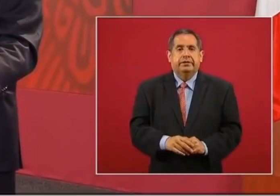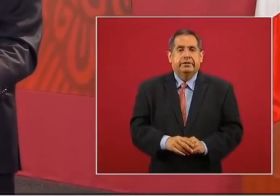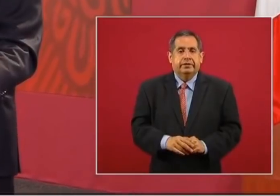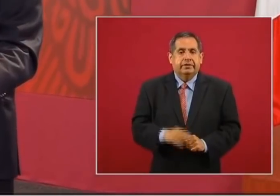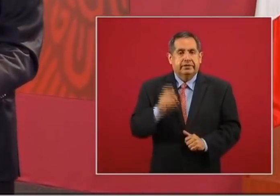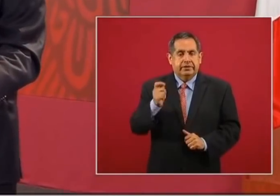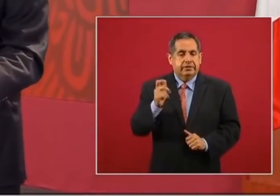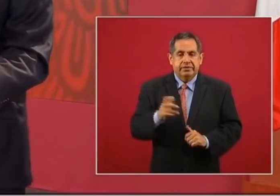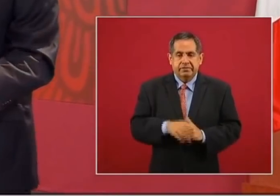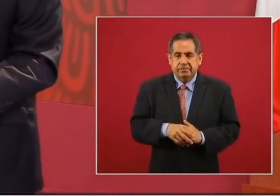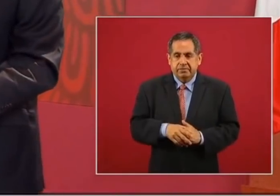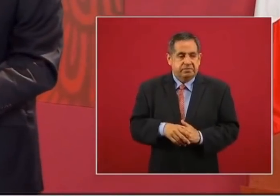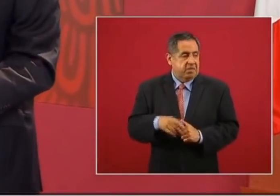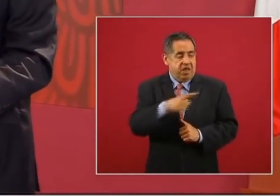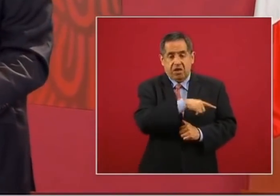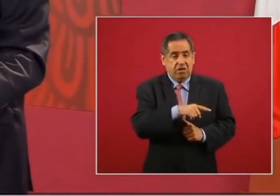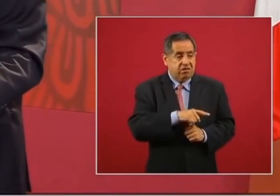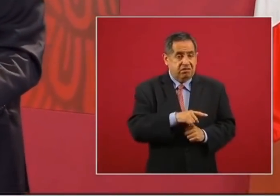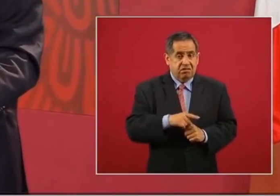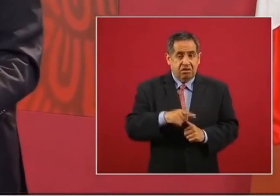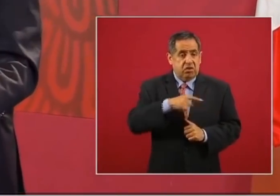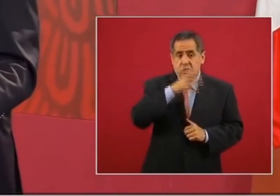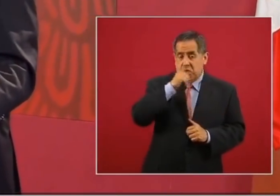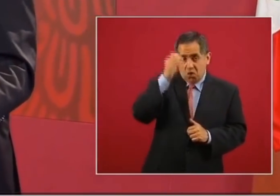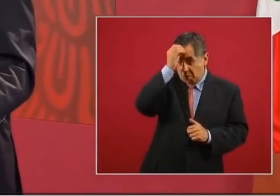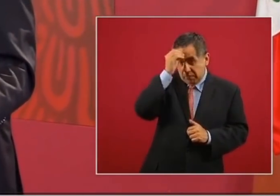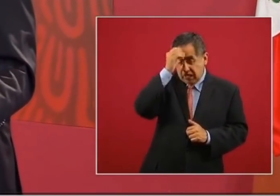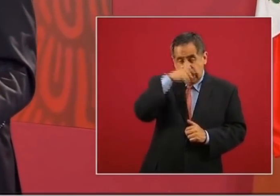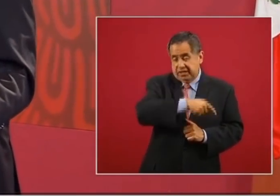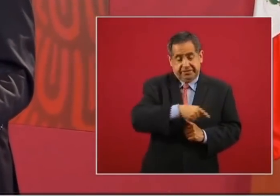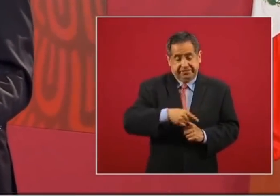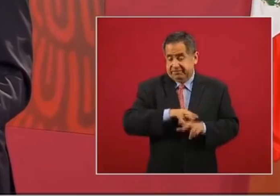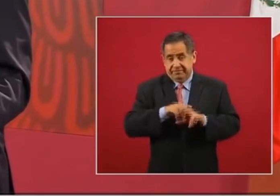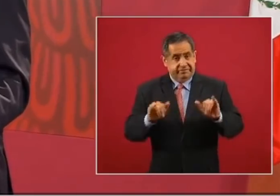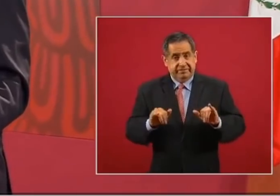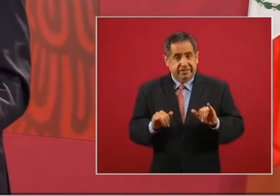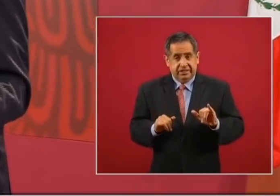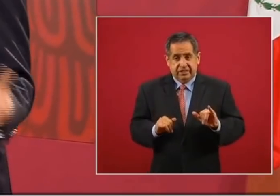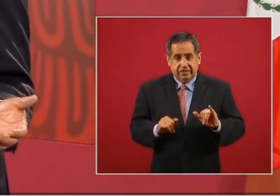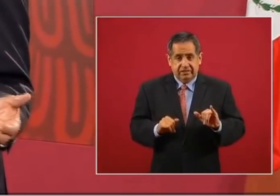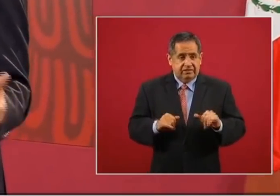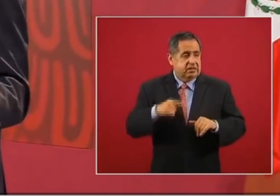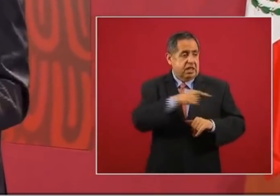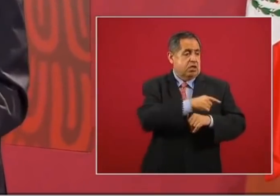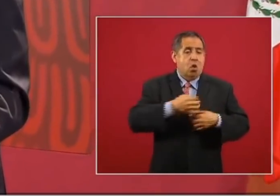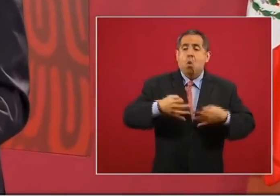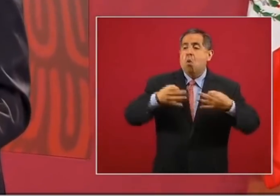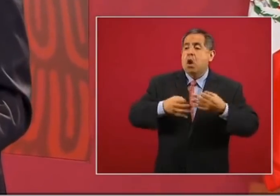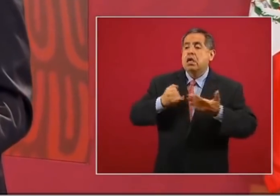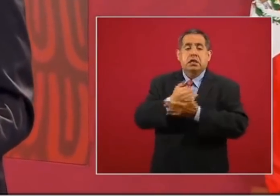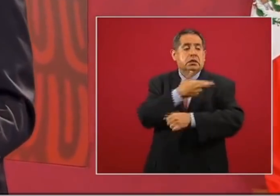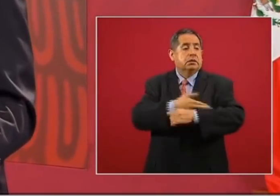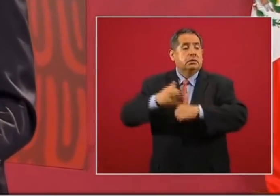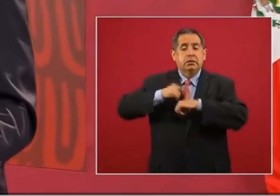pues no son los indicados para opinar sobre eso. Si son los jueces,